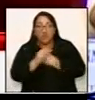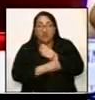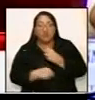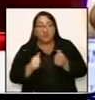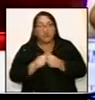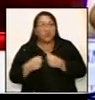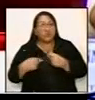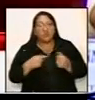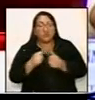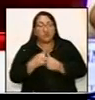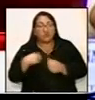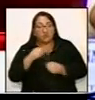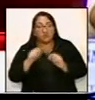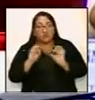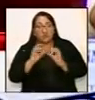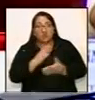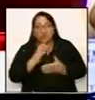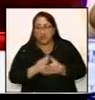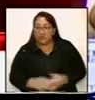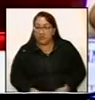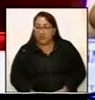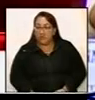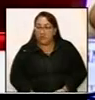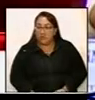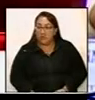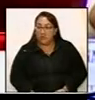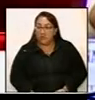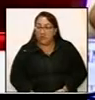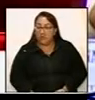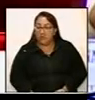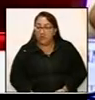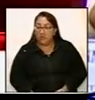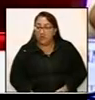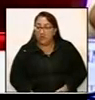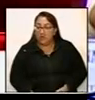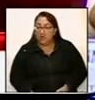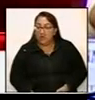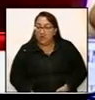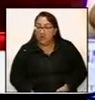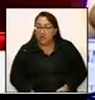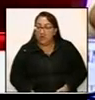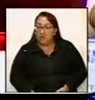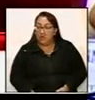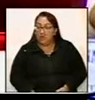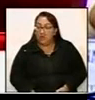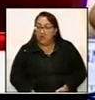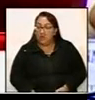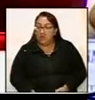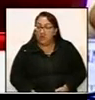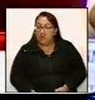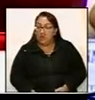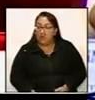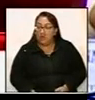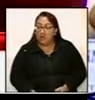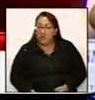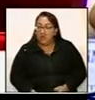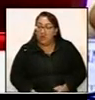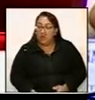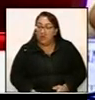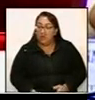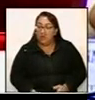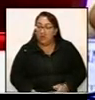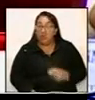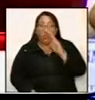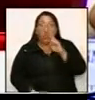que compite con nosotros en esa misma situación y cuánto gana por decir esa posición en el Perú, ¿no? Y de eso vas a encontrar desde salud hasta